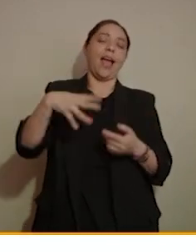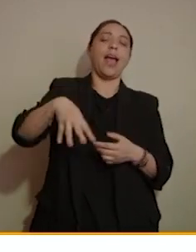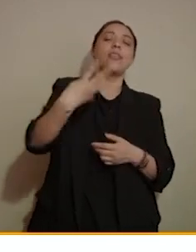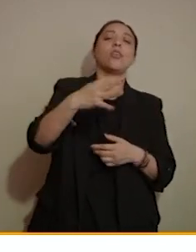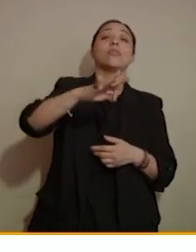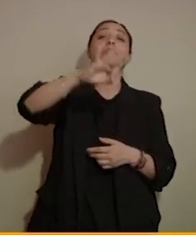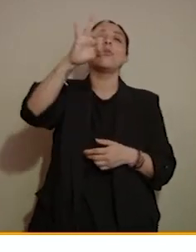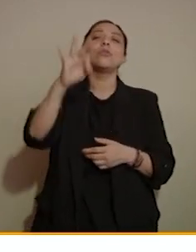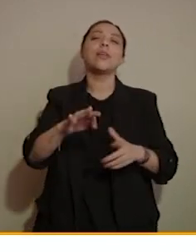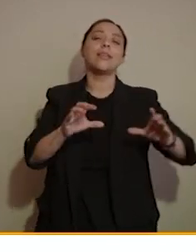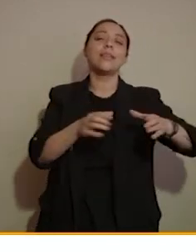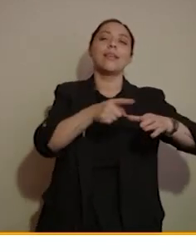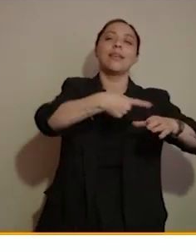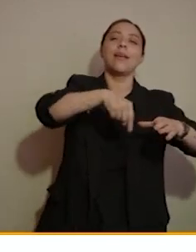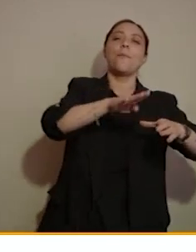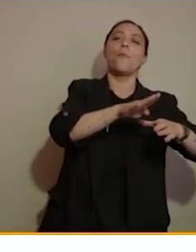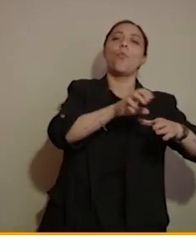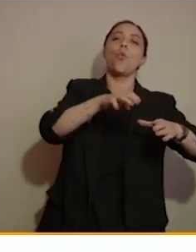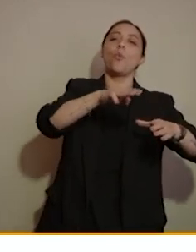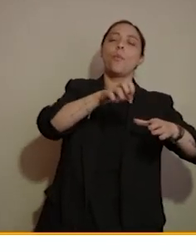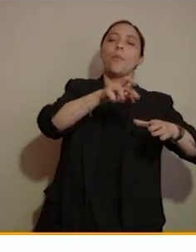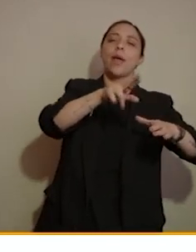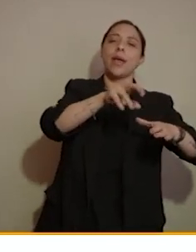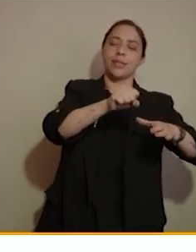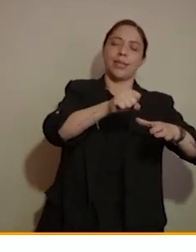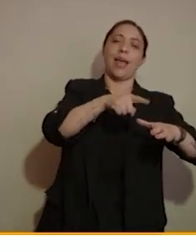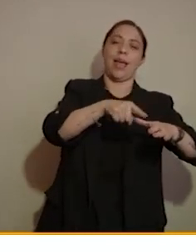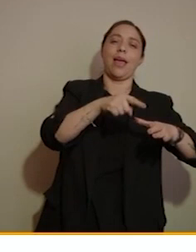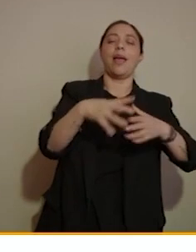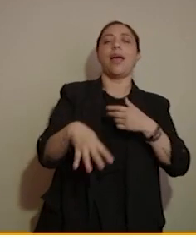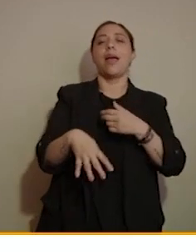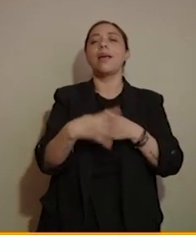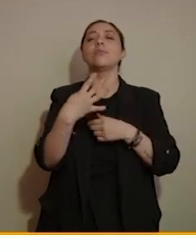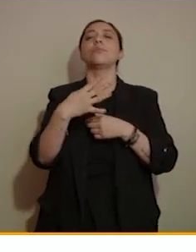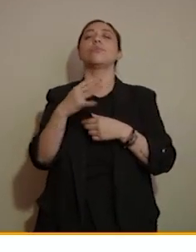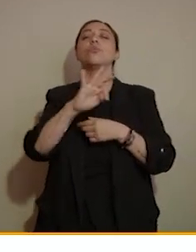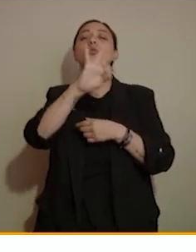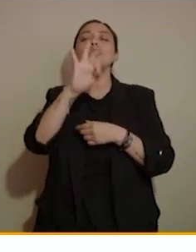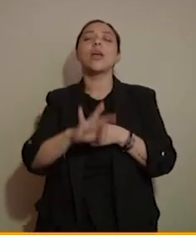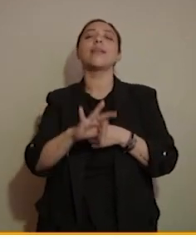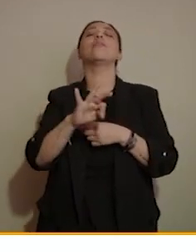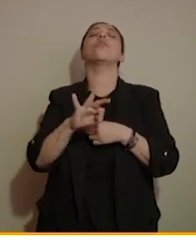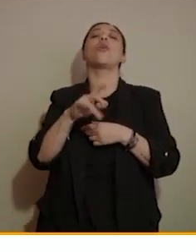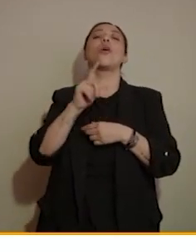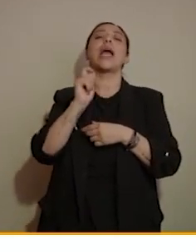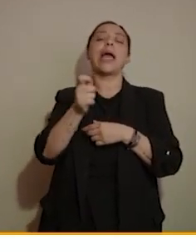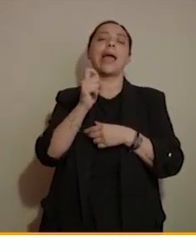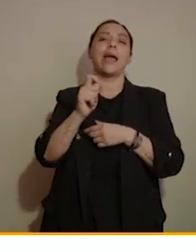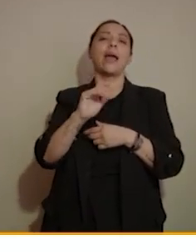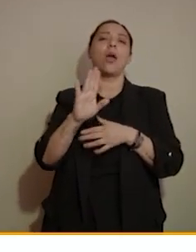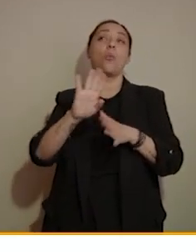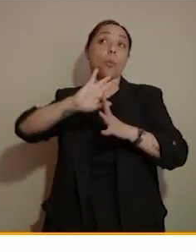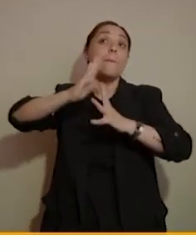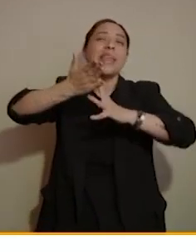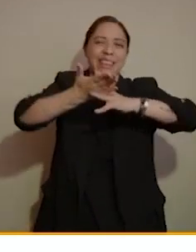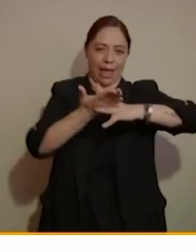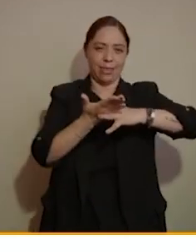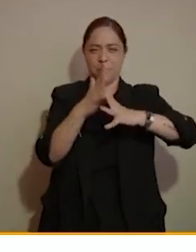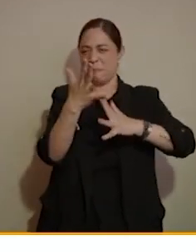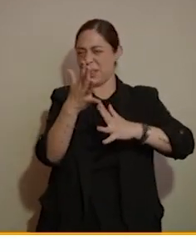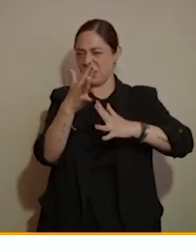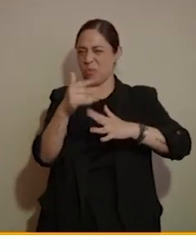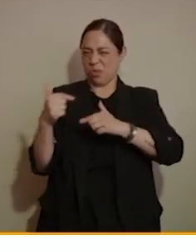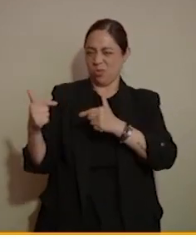los boomers. El 47%, o sea, casi la mitad de los inversionistas de esas generaciones más